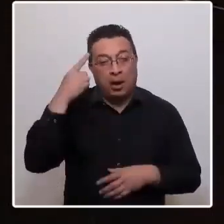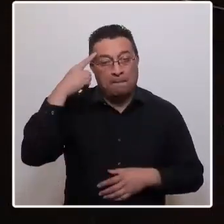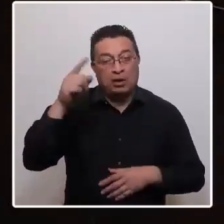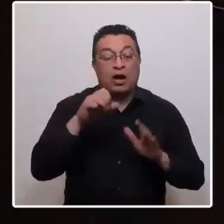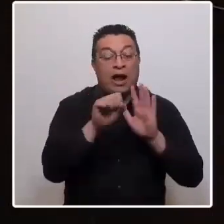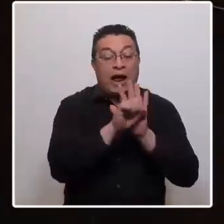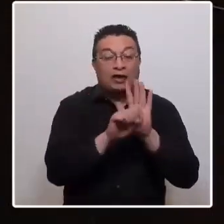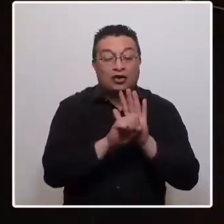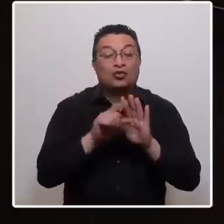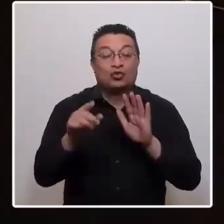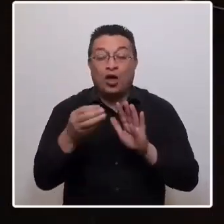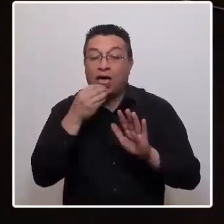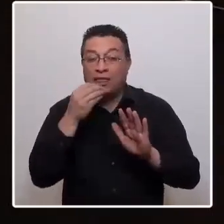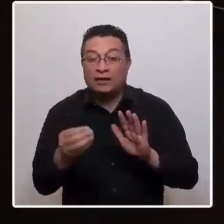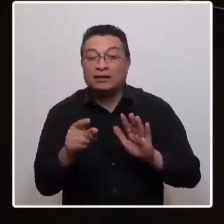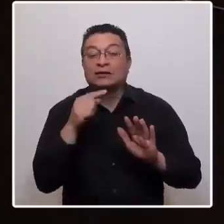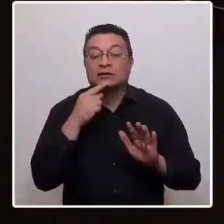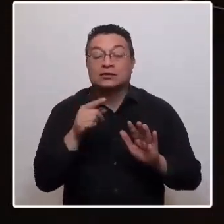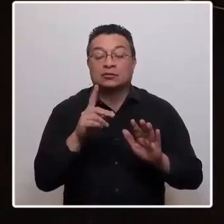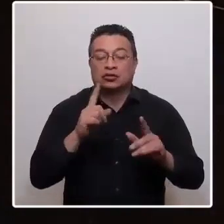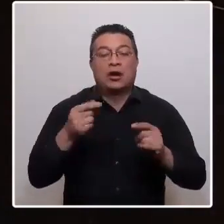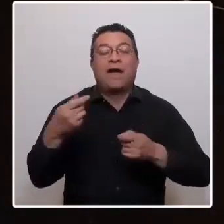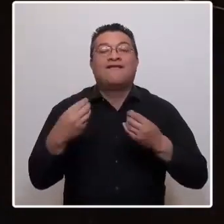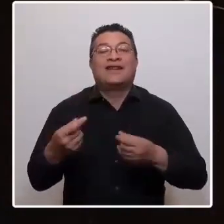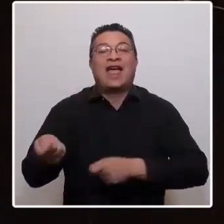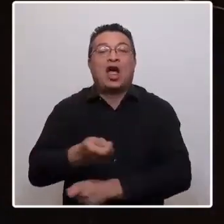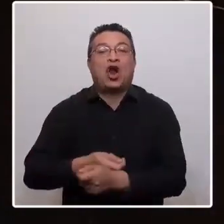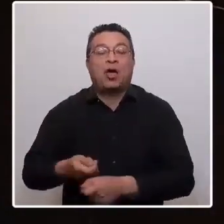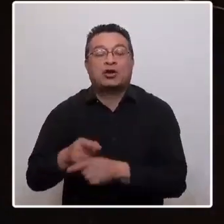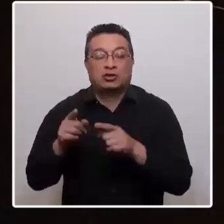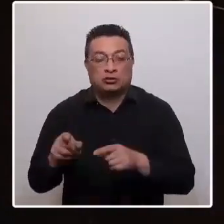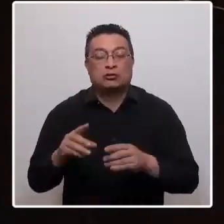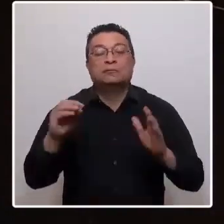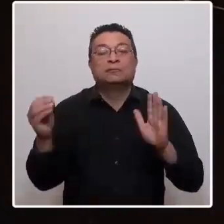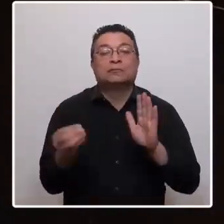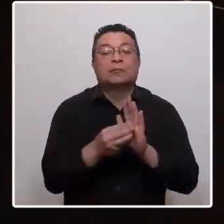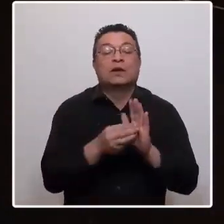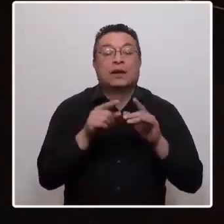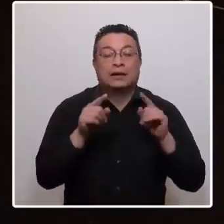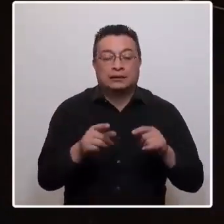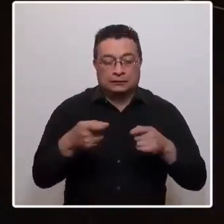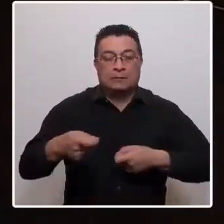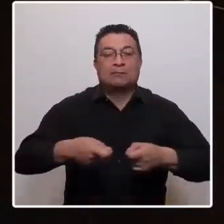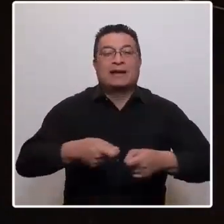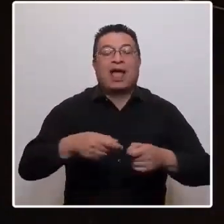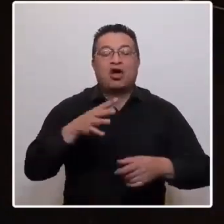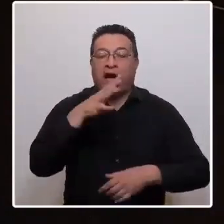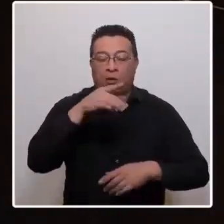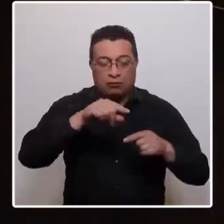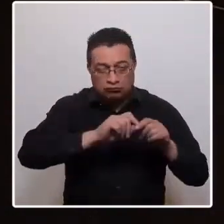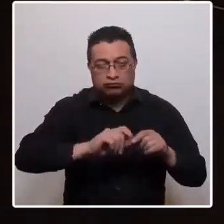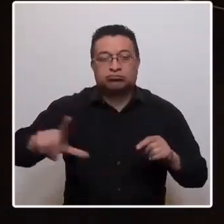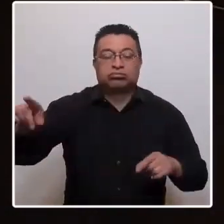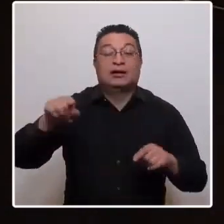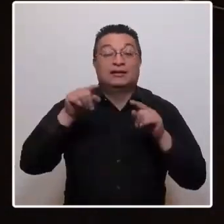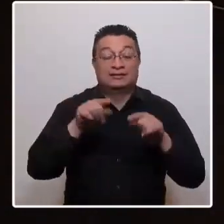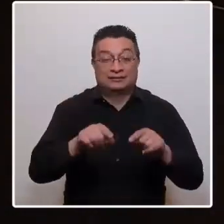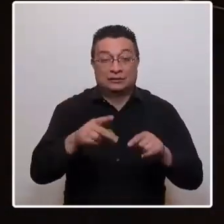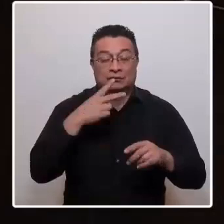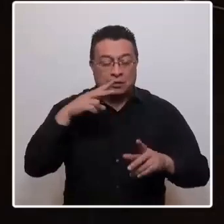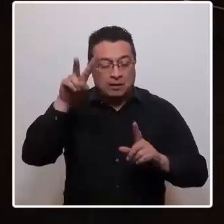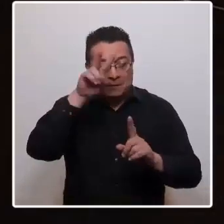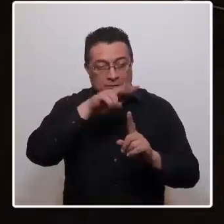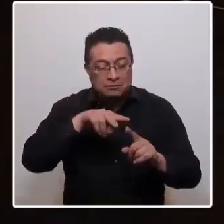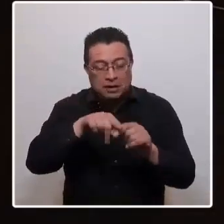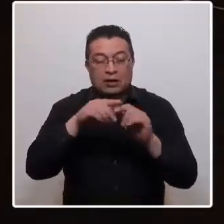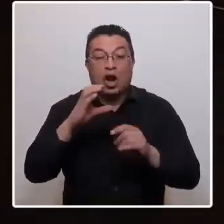número 5 declara como un bien económico. Esta singular denominación dio origen al mercado de aguas. A partir de la formulación del Código